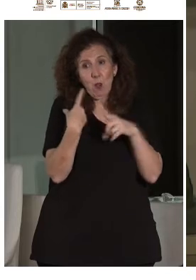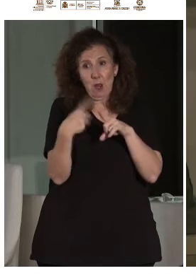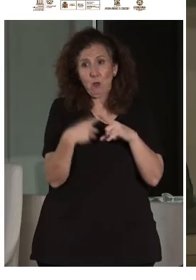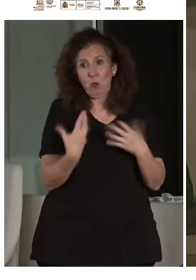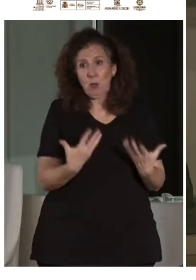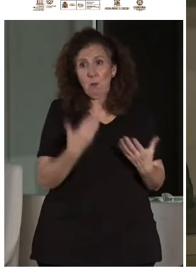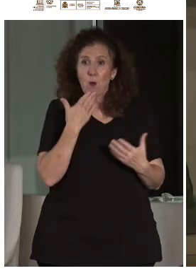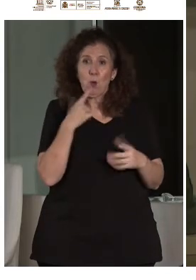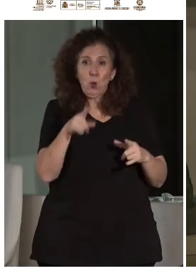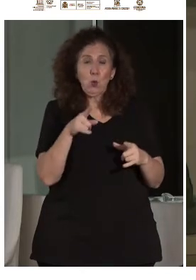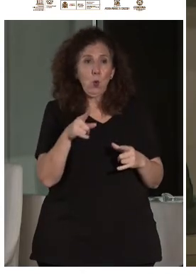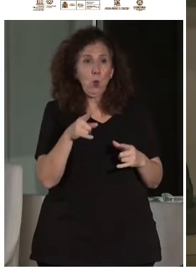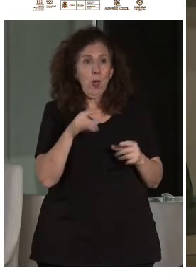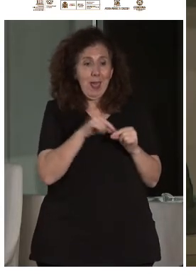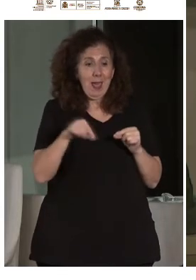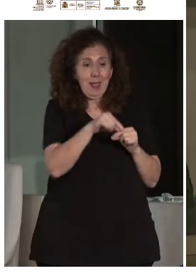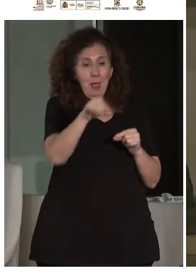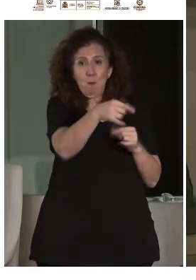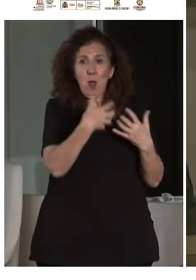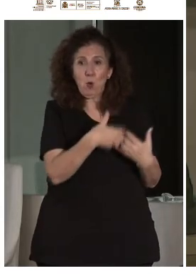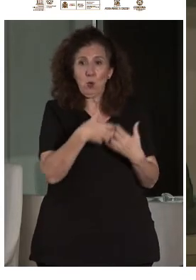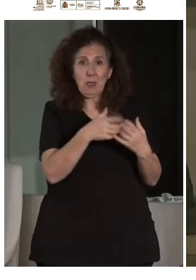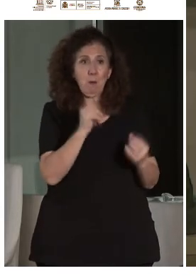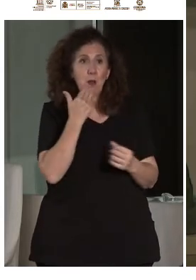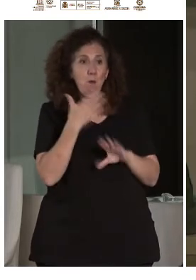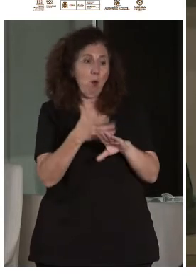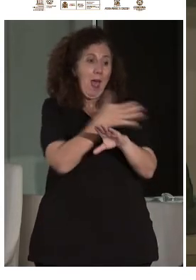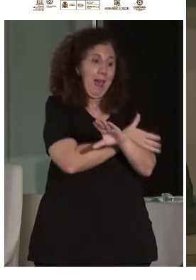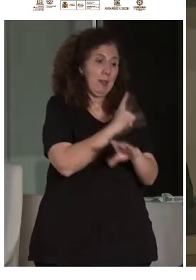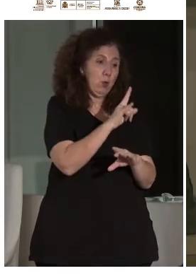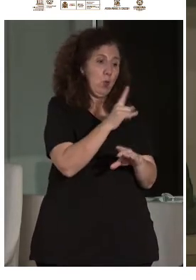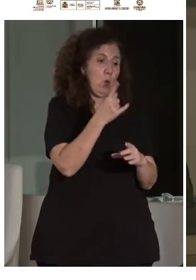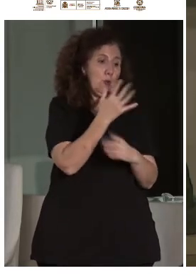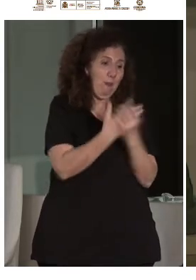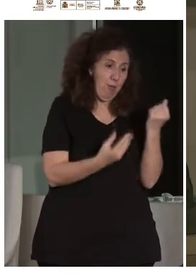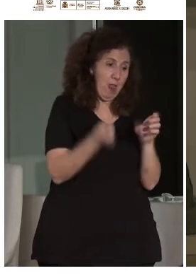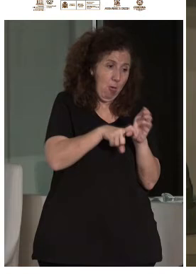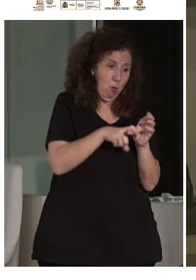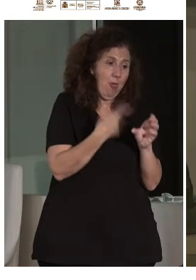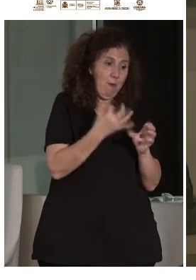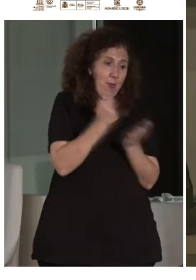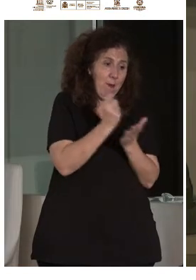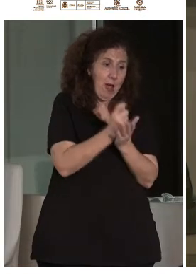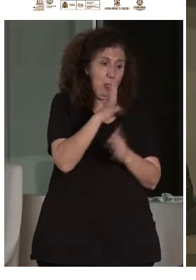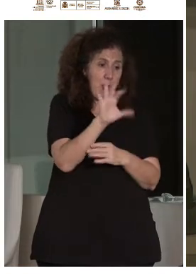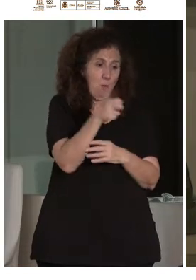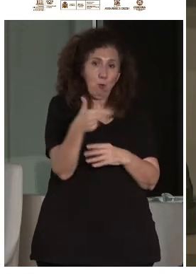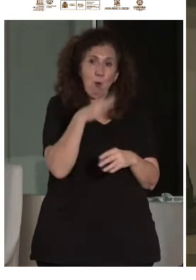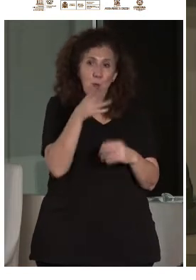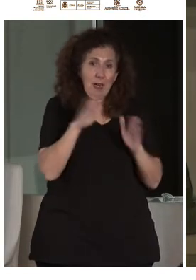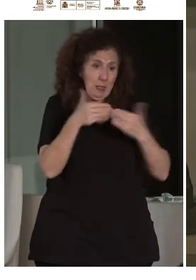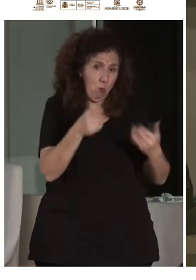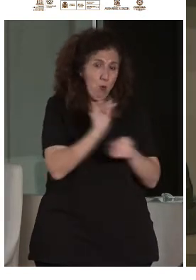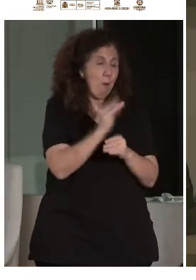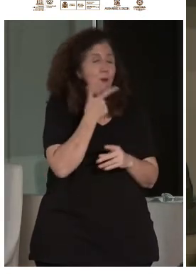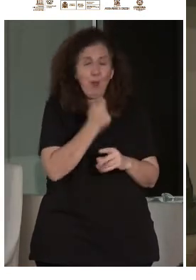Cuando tú caminas con la taparucha, tienes que avisar antes. Si no estás federado, tienes que pagar 5 euros por el seguro. O sea, hay cosas que sí se hacen, ¿vale? Gracias. No sé si te he contestado, pero que no es muy